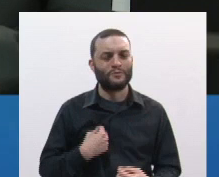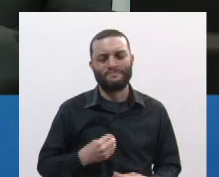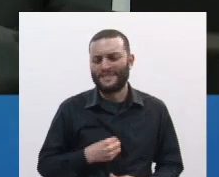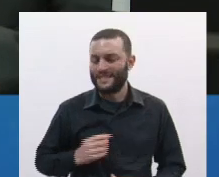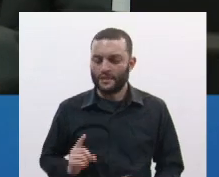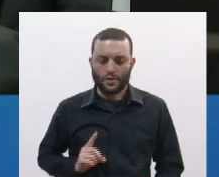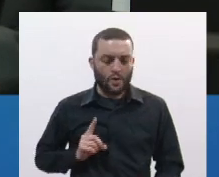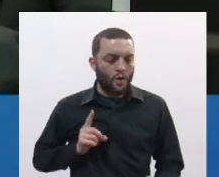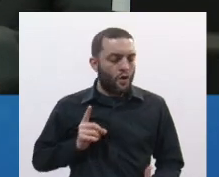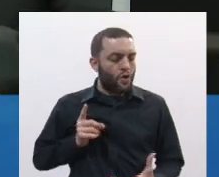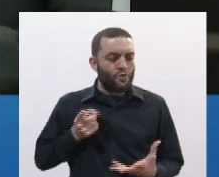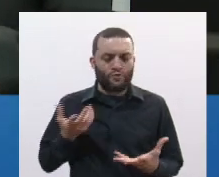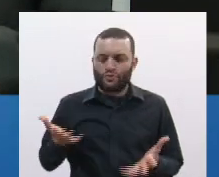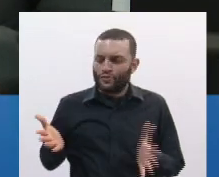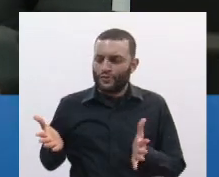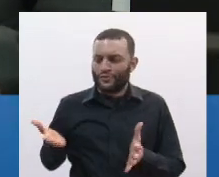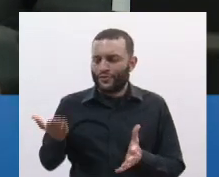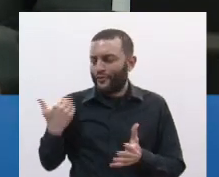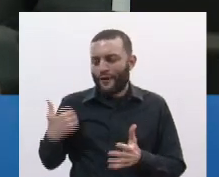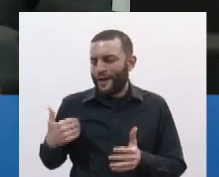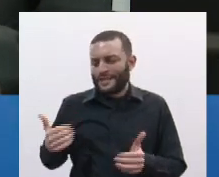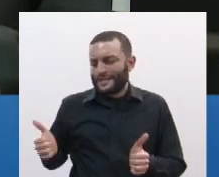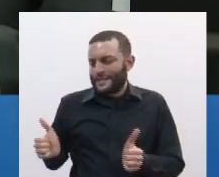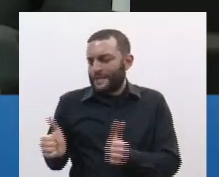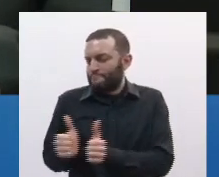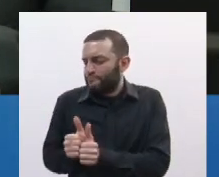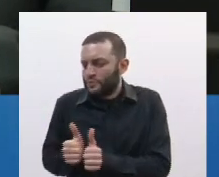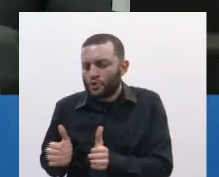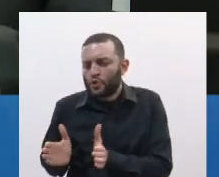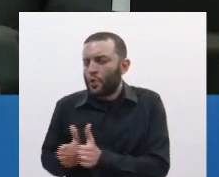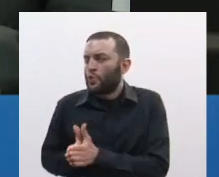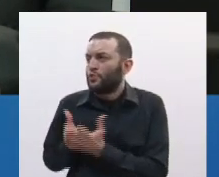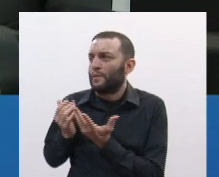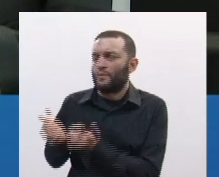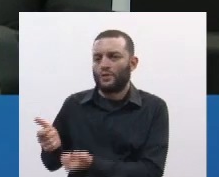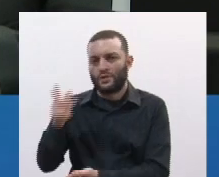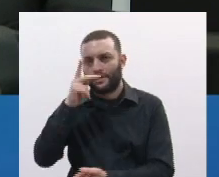nos sentimos orgullosos de haber estado con él y simplemente